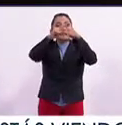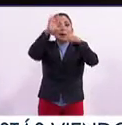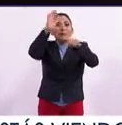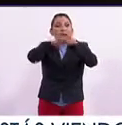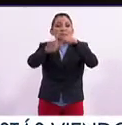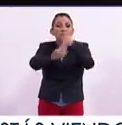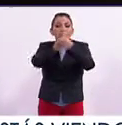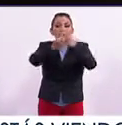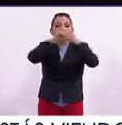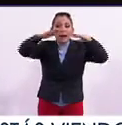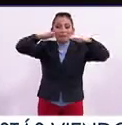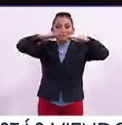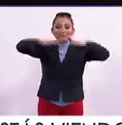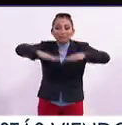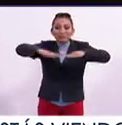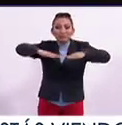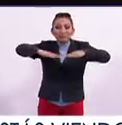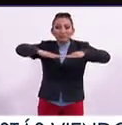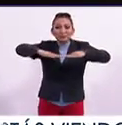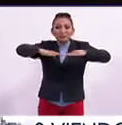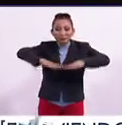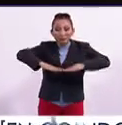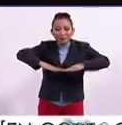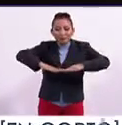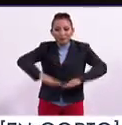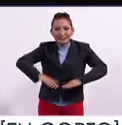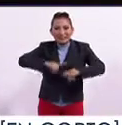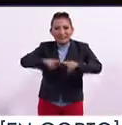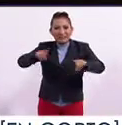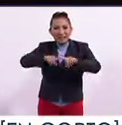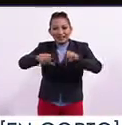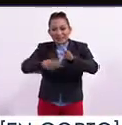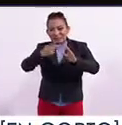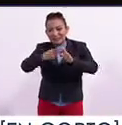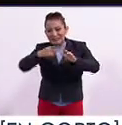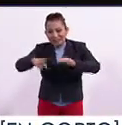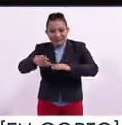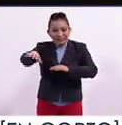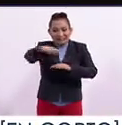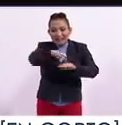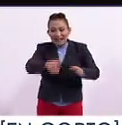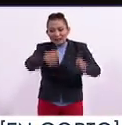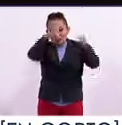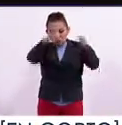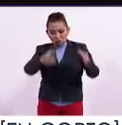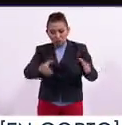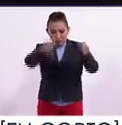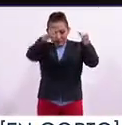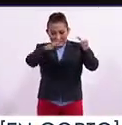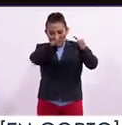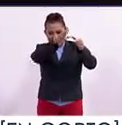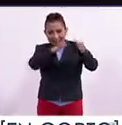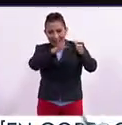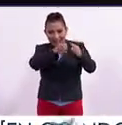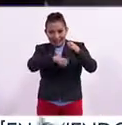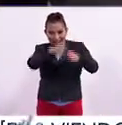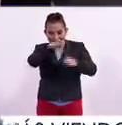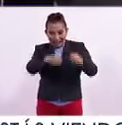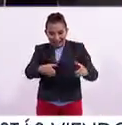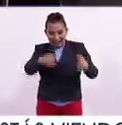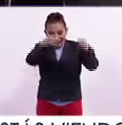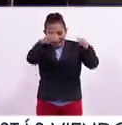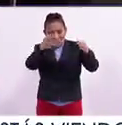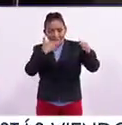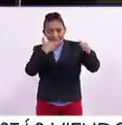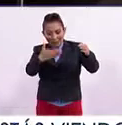hundimientos diferentes en distintas partes de la estructura. Si usted tiene una estructura muy alargada